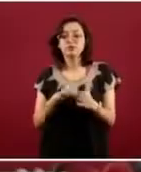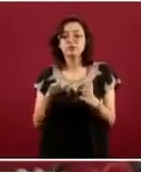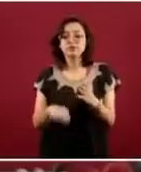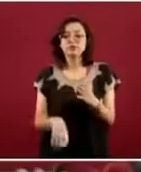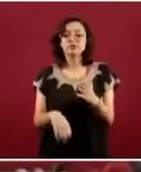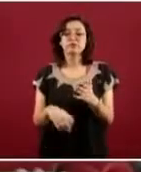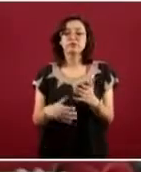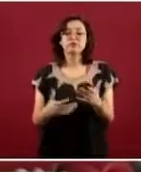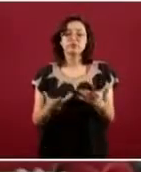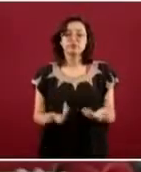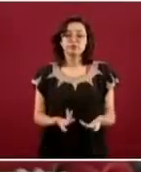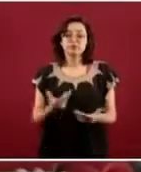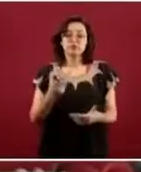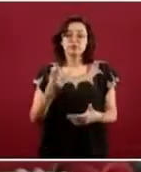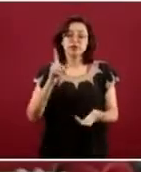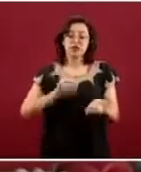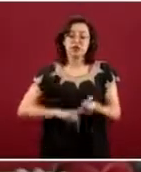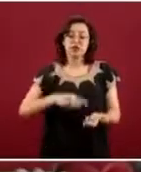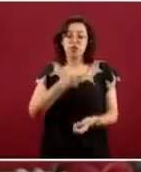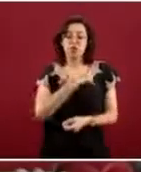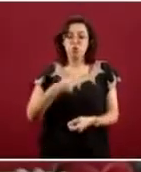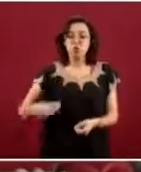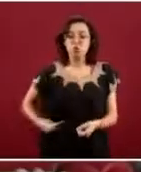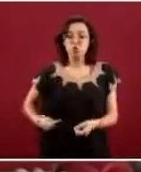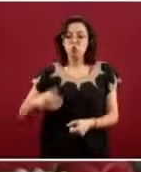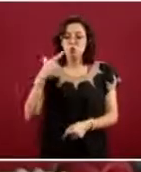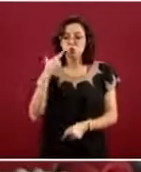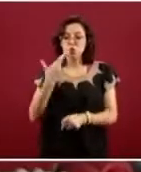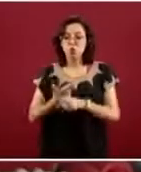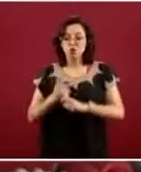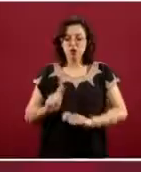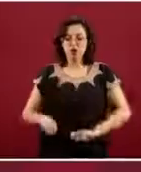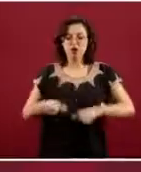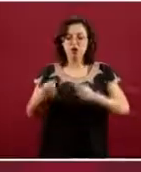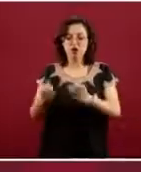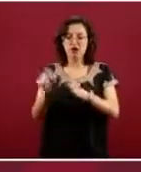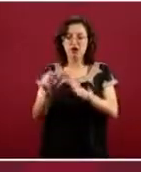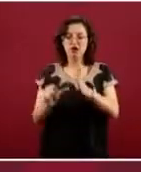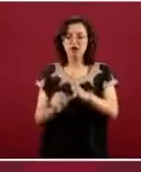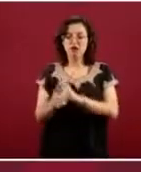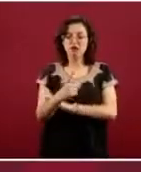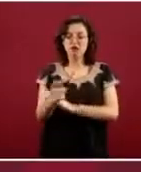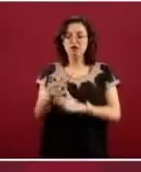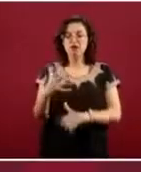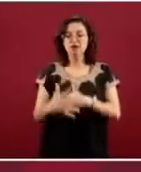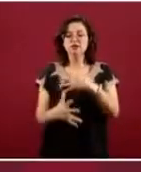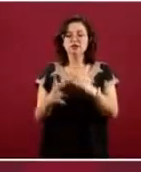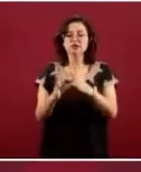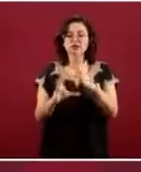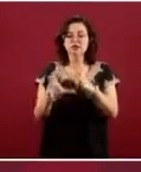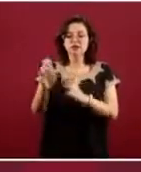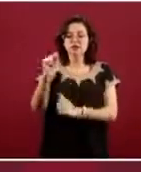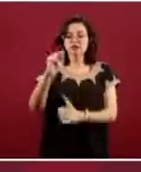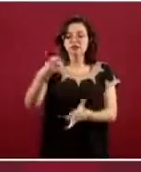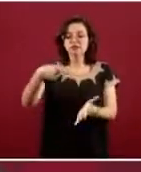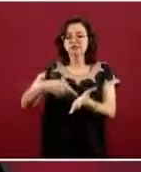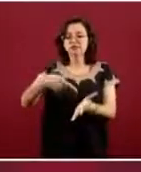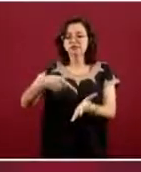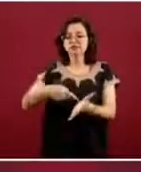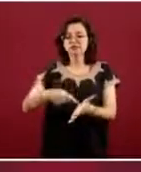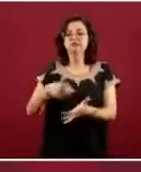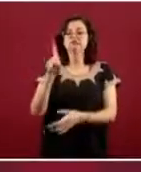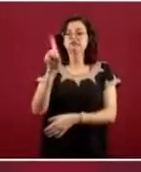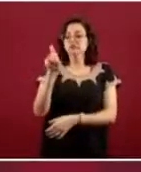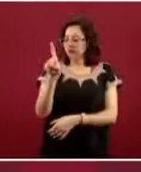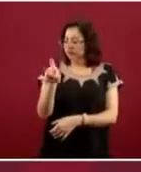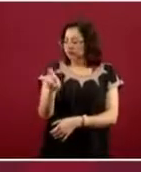la responsabilidad municipal, consagrada en el artículo 115 de la Constitución, contempla el aseguramiento de